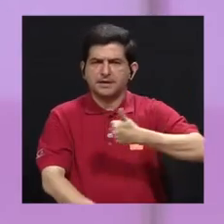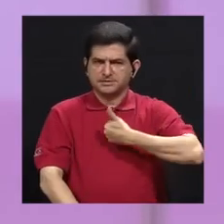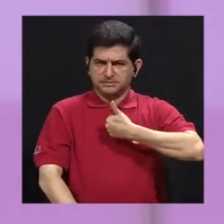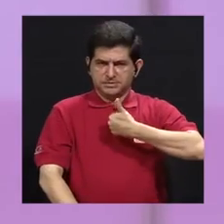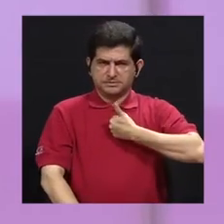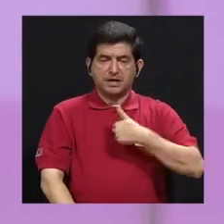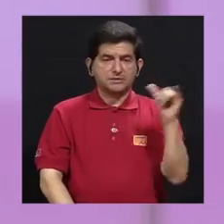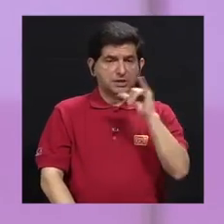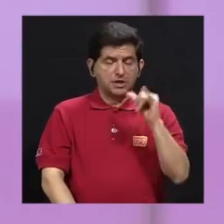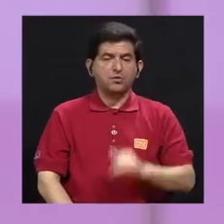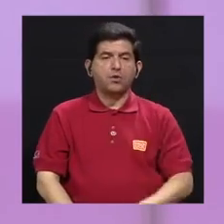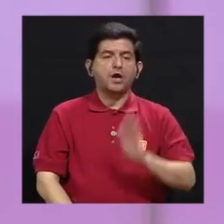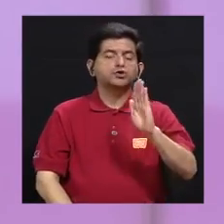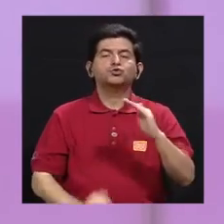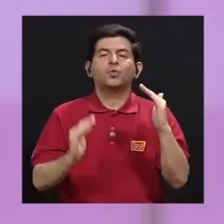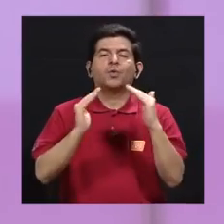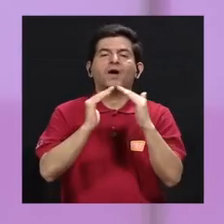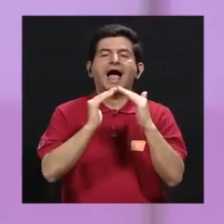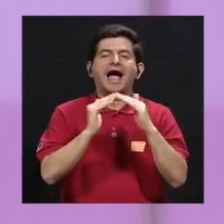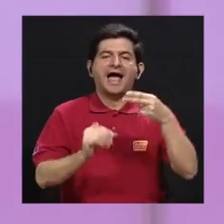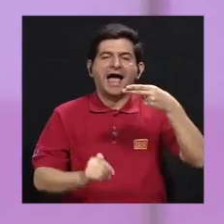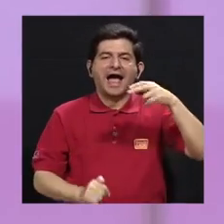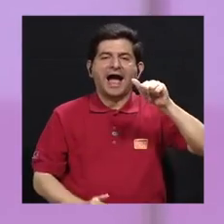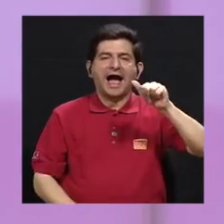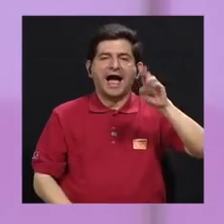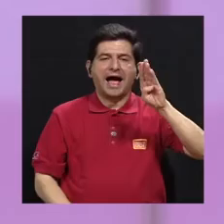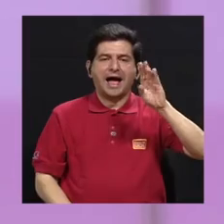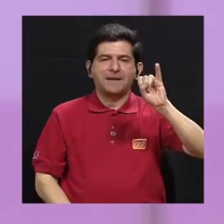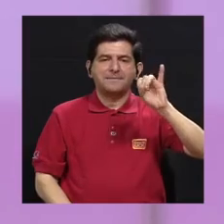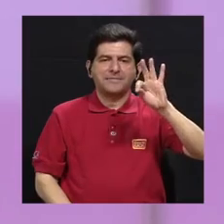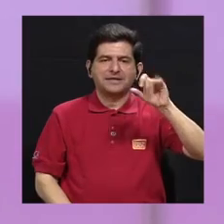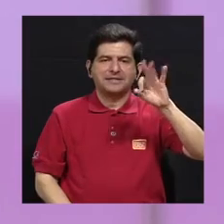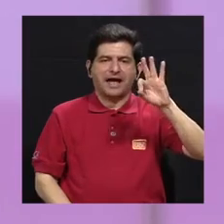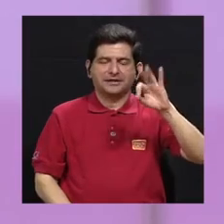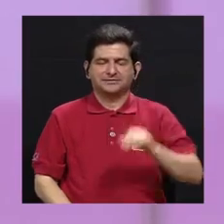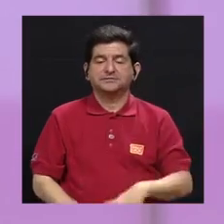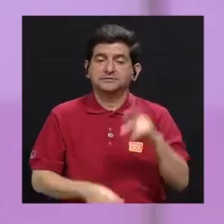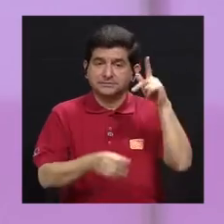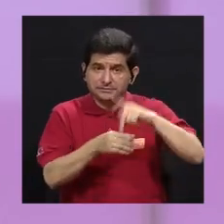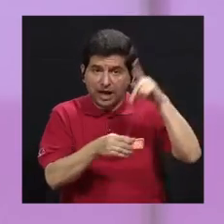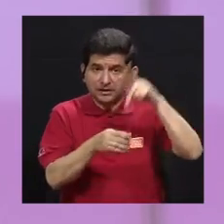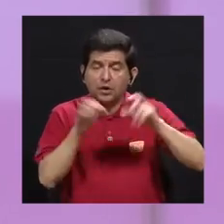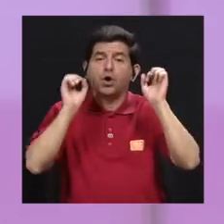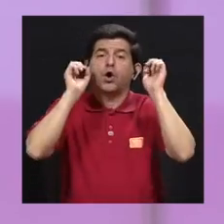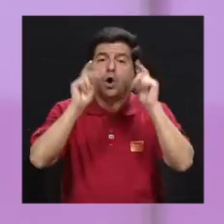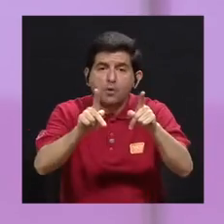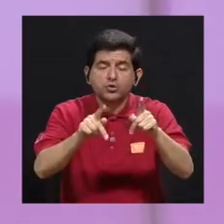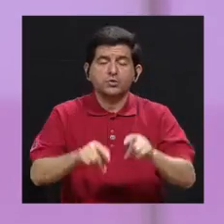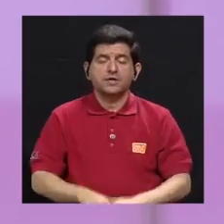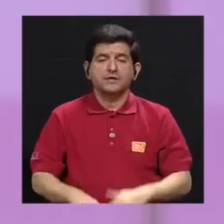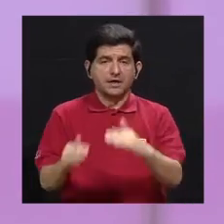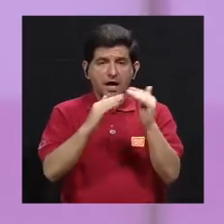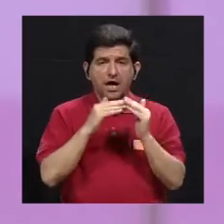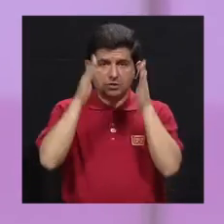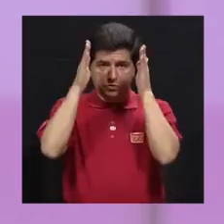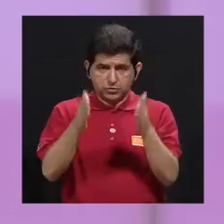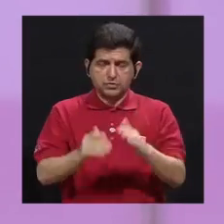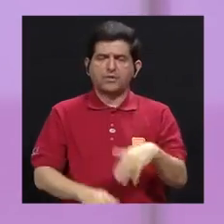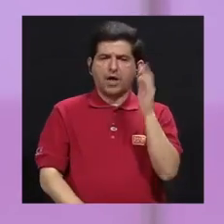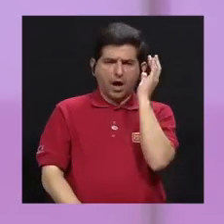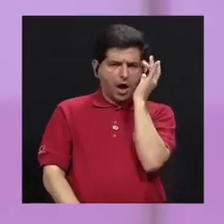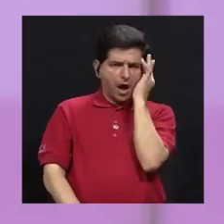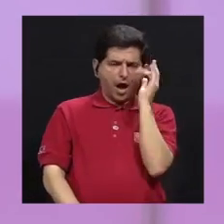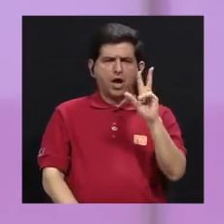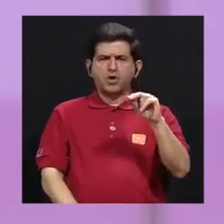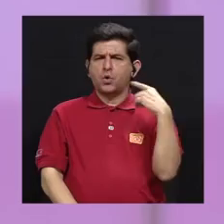sino que gestionen su hábitat la participación es lo que permite que ese ciudadano se